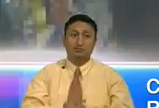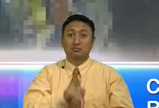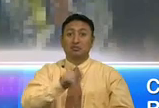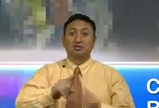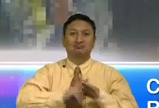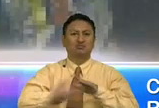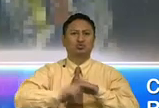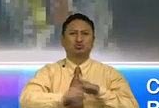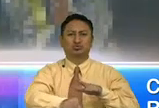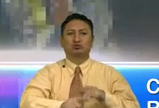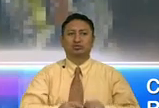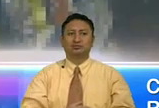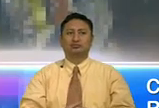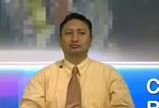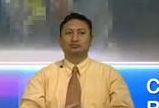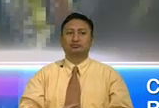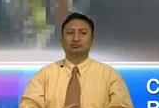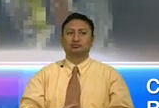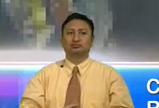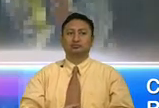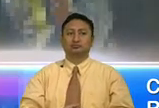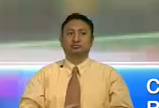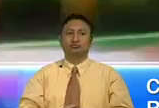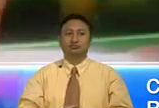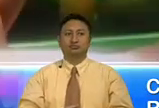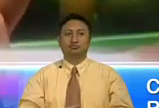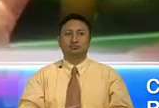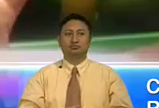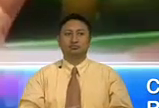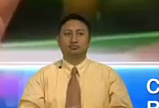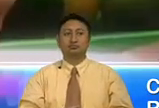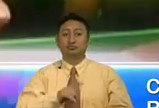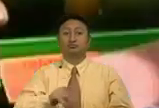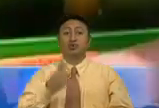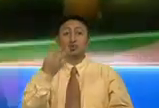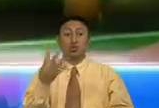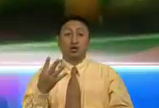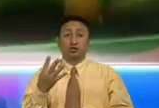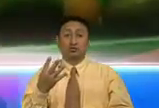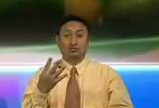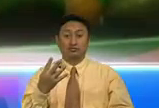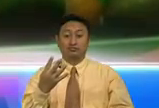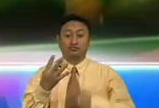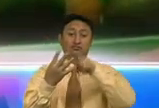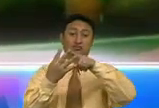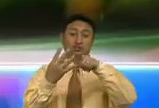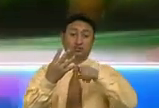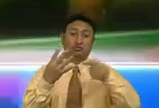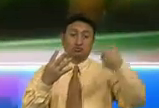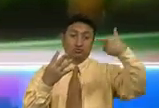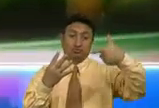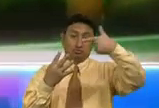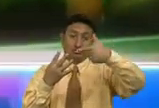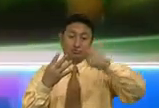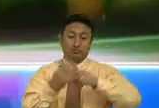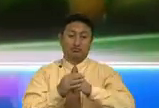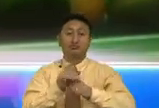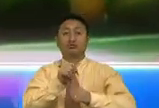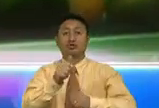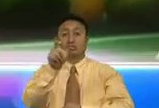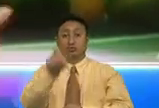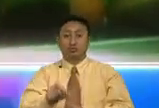no lograron su cometido. Porque ellos han sido cuatro, dos con arma, o otro entra, pero